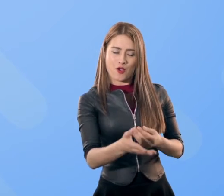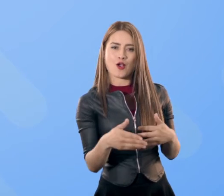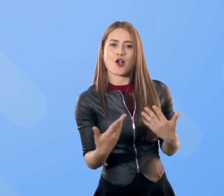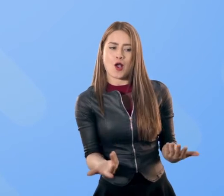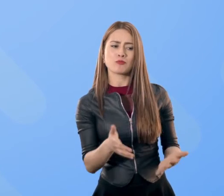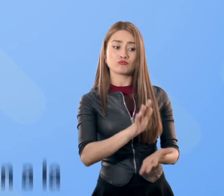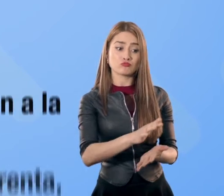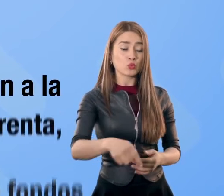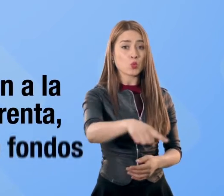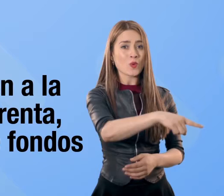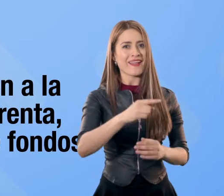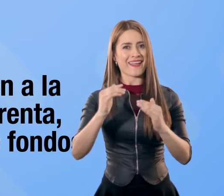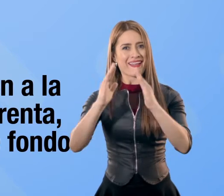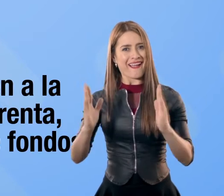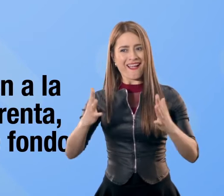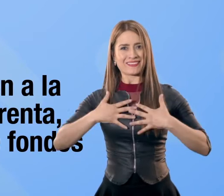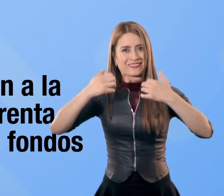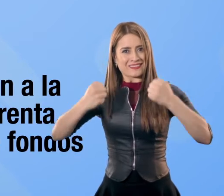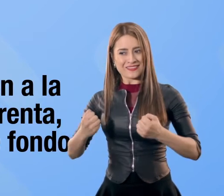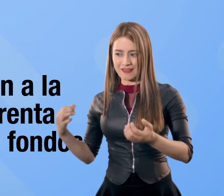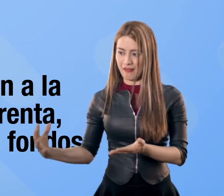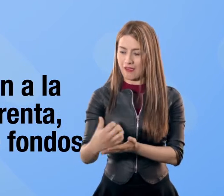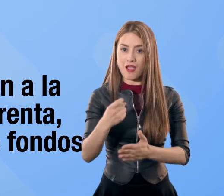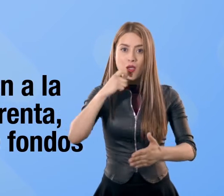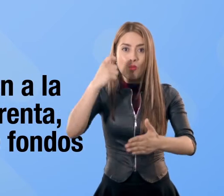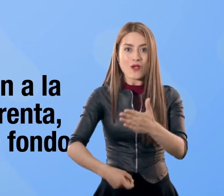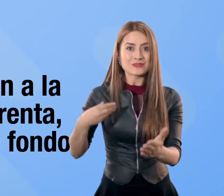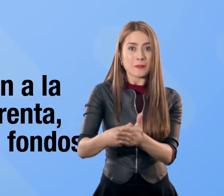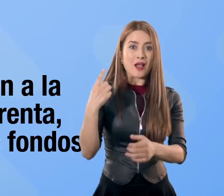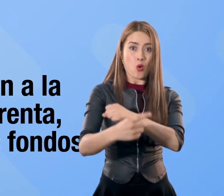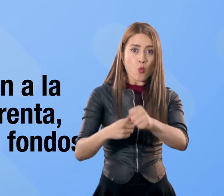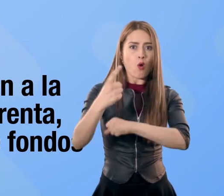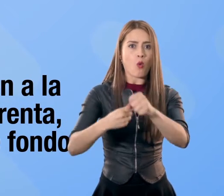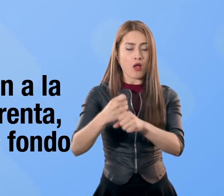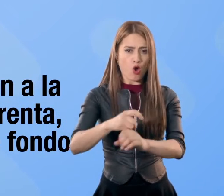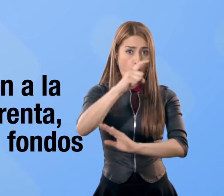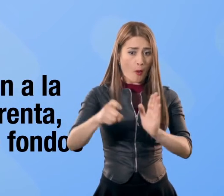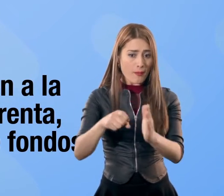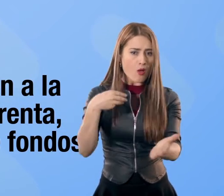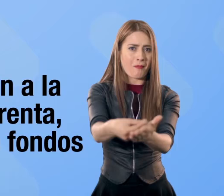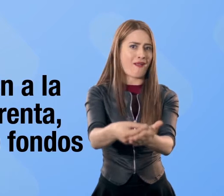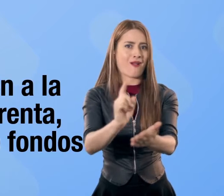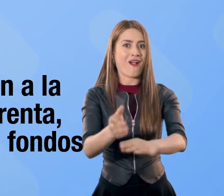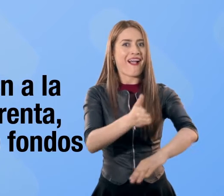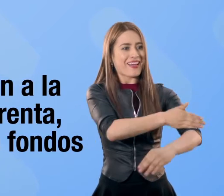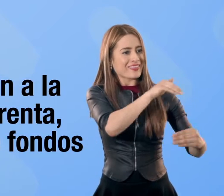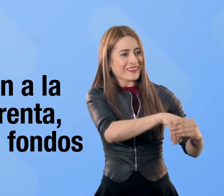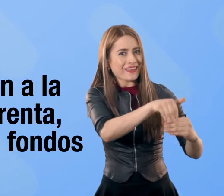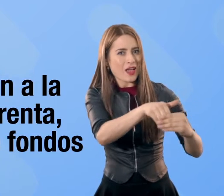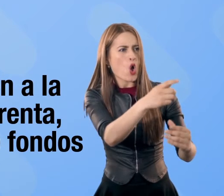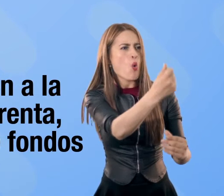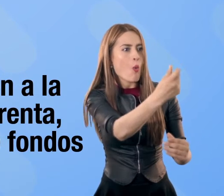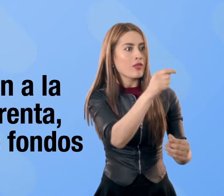Por eso estos aportes tienen el carácter de renta exenta, lo que permite que las personas resten a la base gravable del impuesto sobre la renta